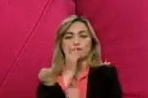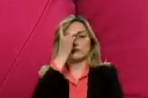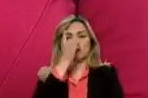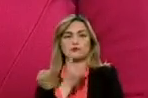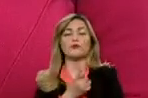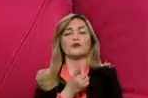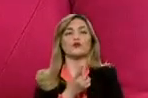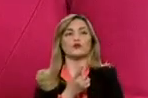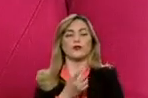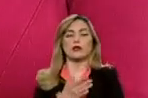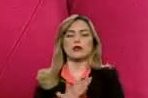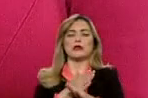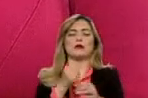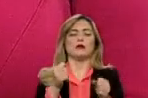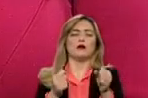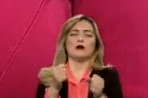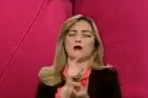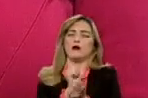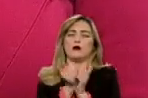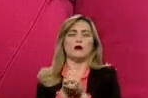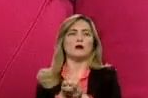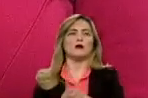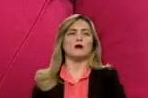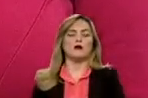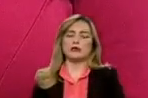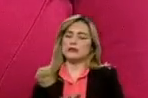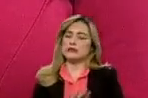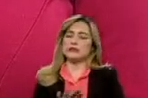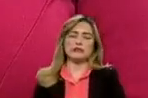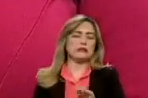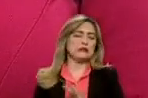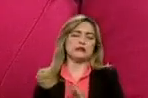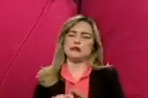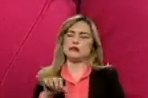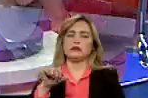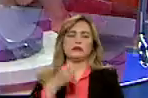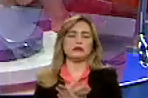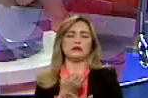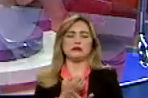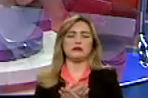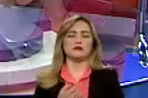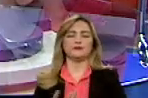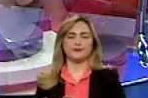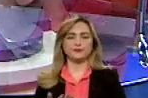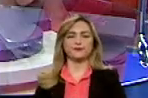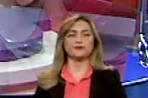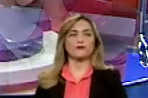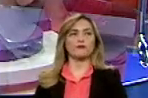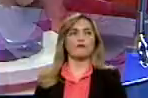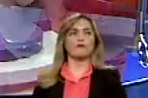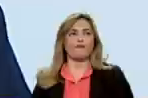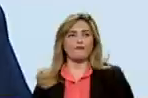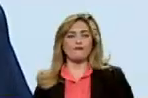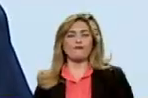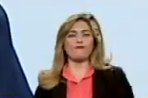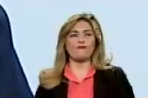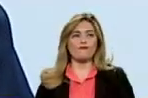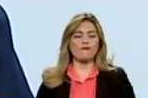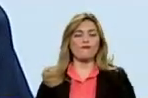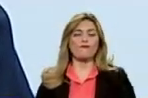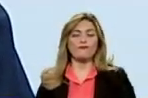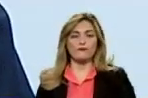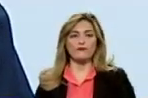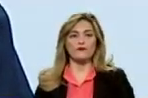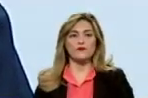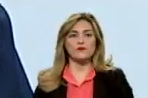de mantener la restricción vehicular, pues asegura que afectará aún más a la economía de la ciudad. Escuchemos. Nosotros consideramos que esto